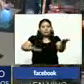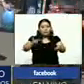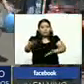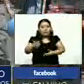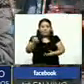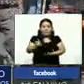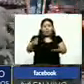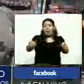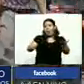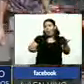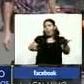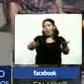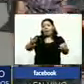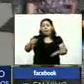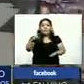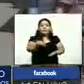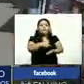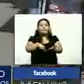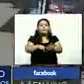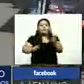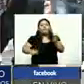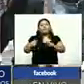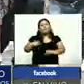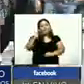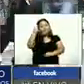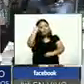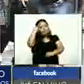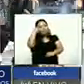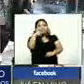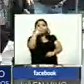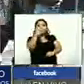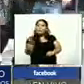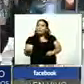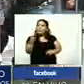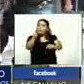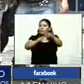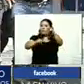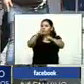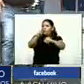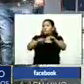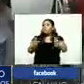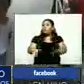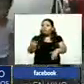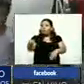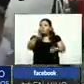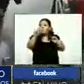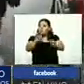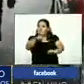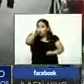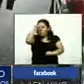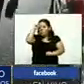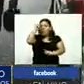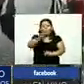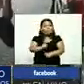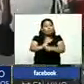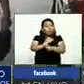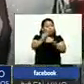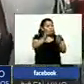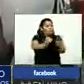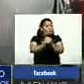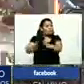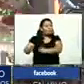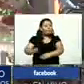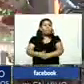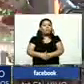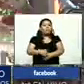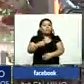Los vendedores capitalinos tienen grandes expectativas del nuevo edificio, donde podrán trabajar de forma segura y ordenada.